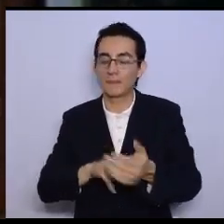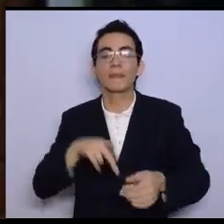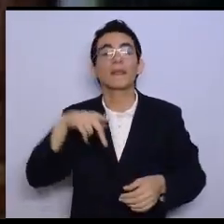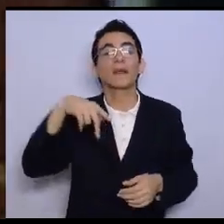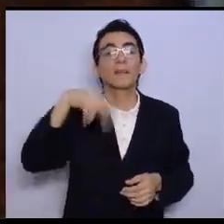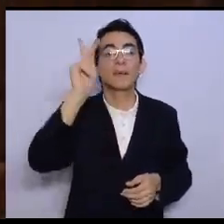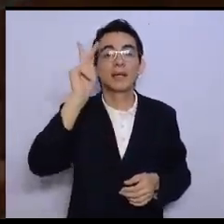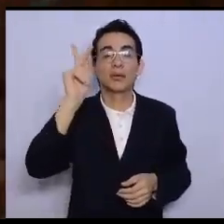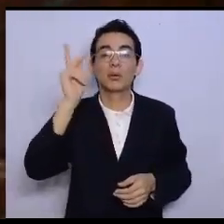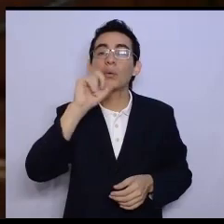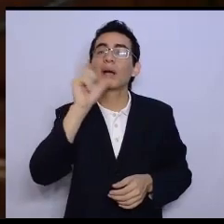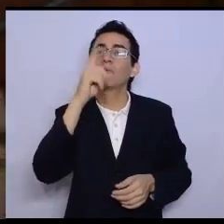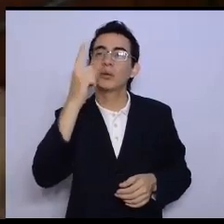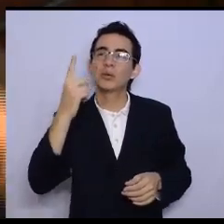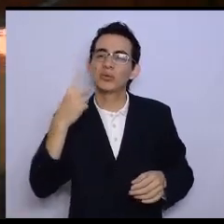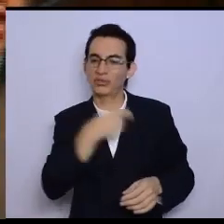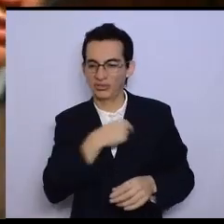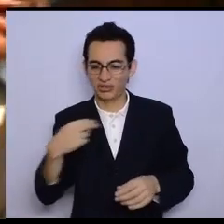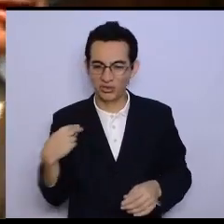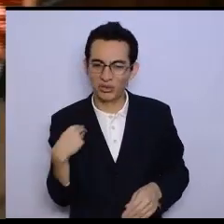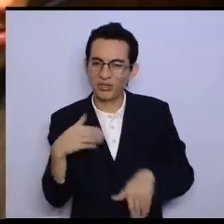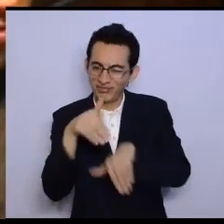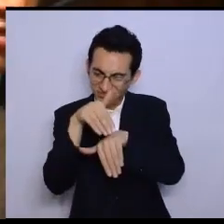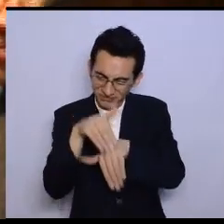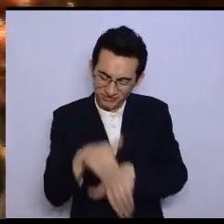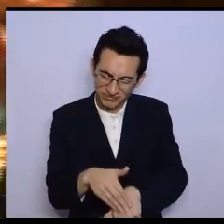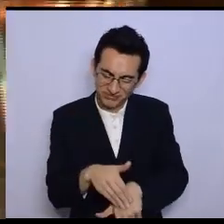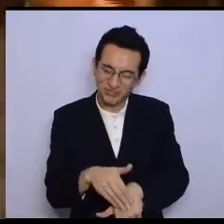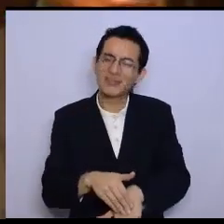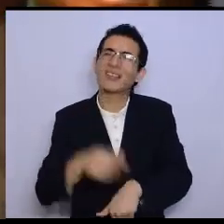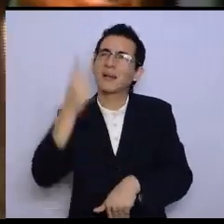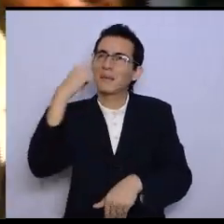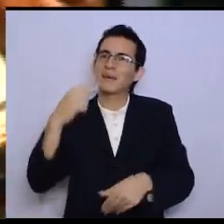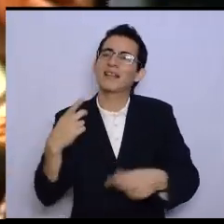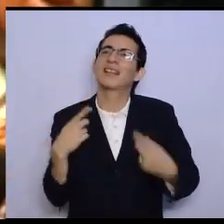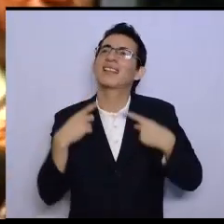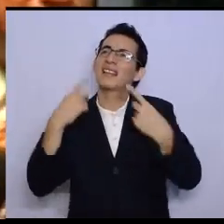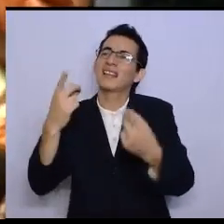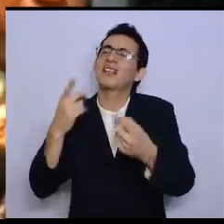Pero el sometimiento para dar más pureza al oro es más fuego.